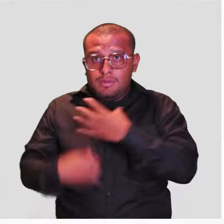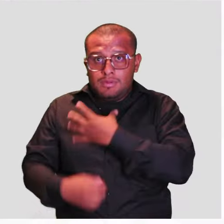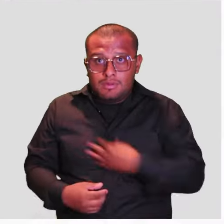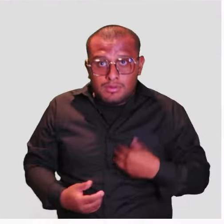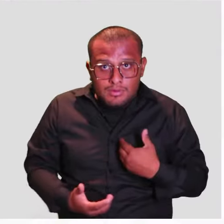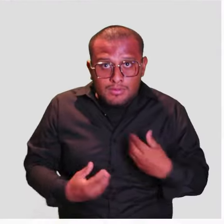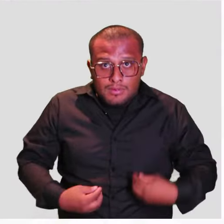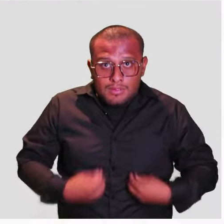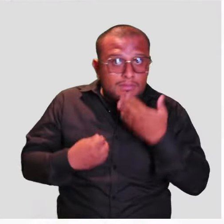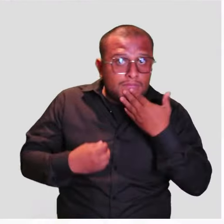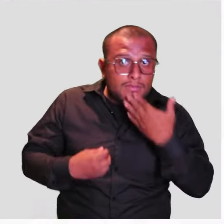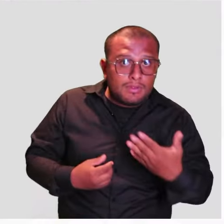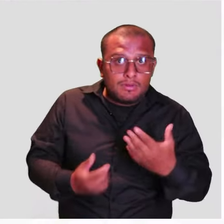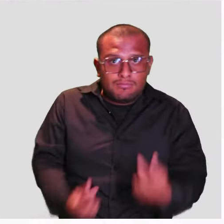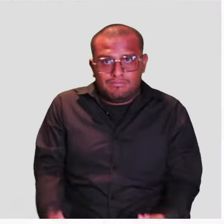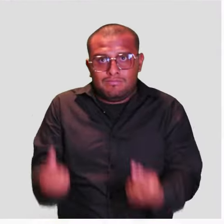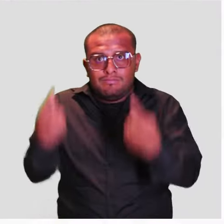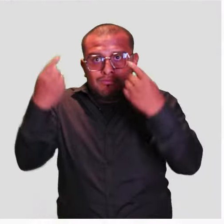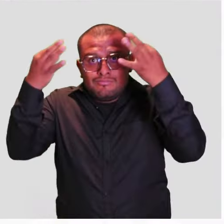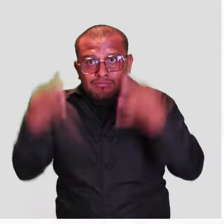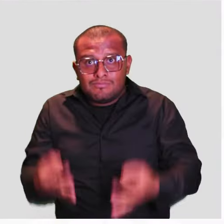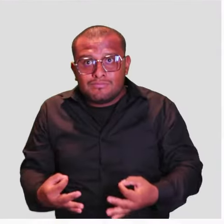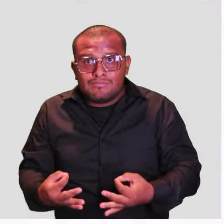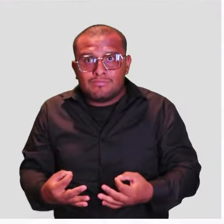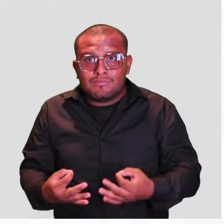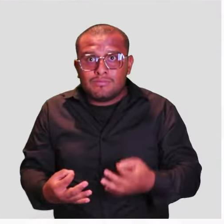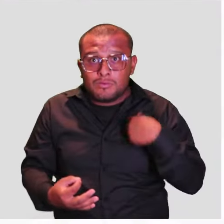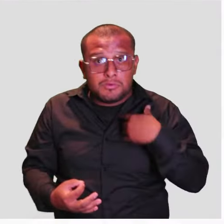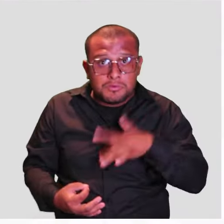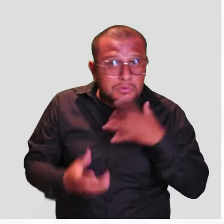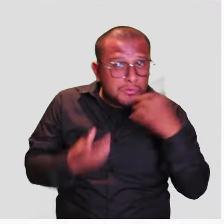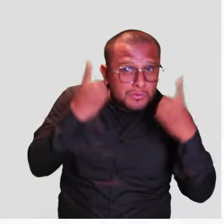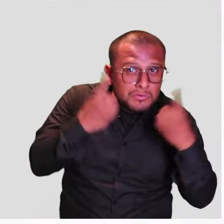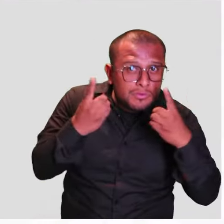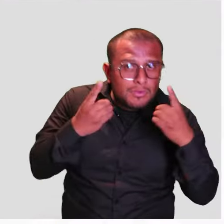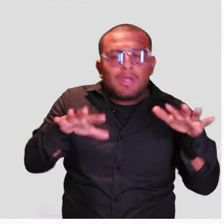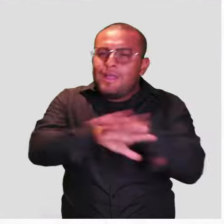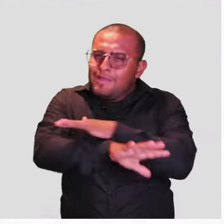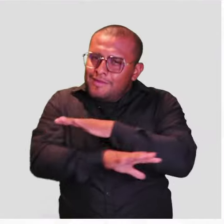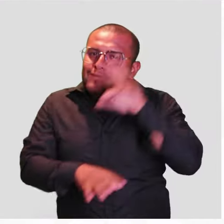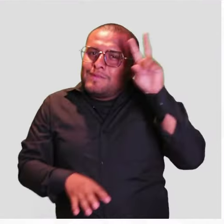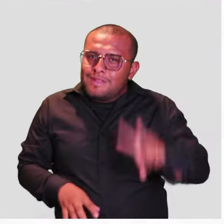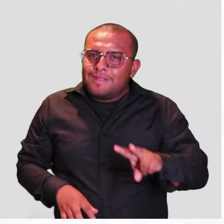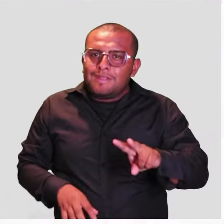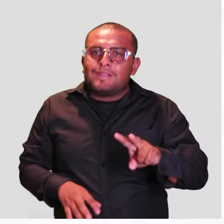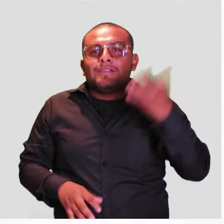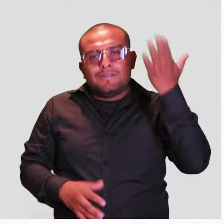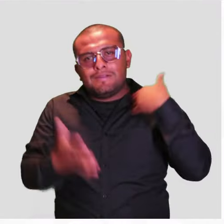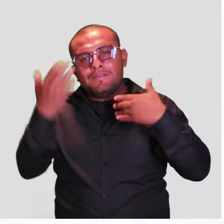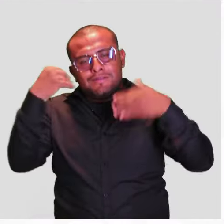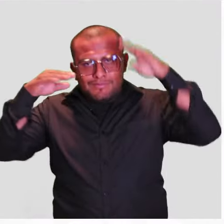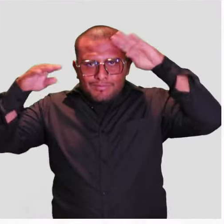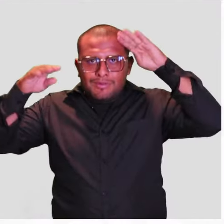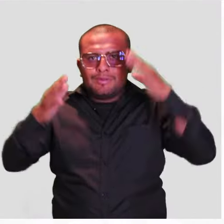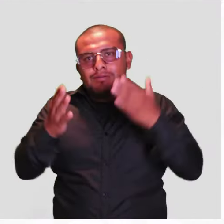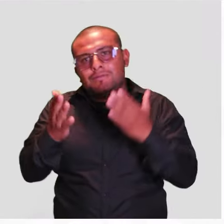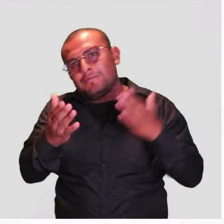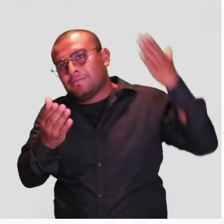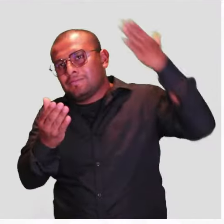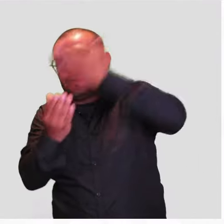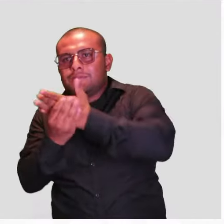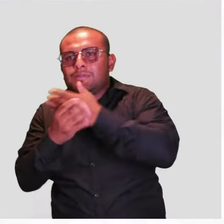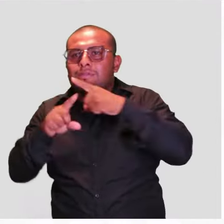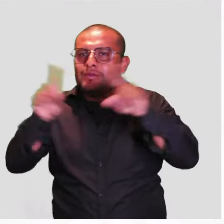vida? Si no es así, quieres un cambio verdadero, te invito a que camines distinto. No votes por lo